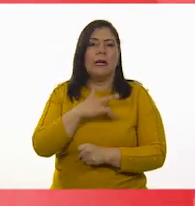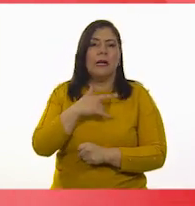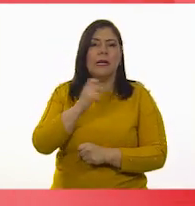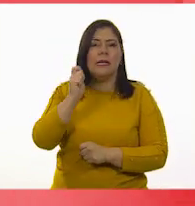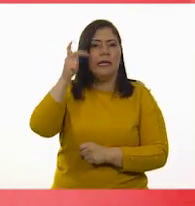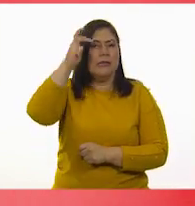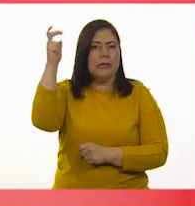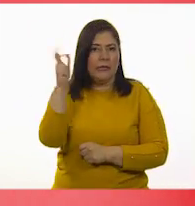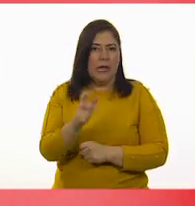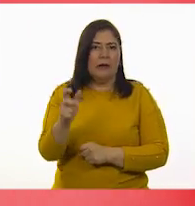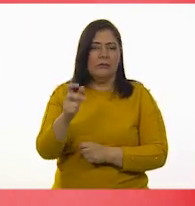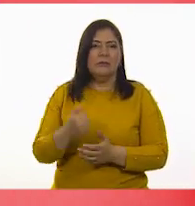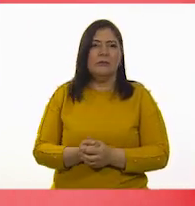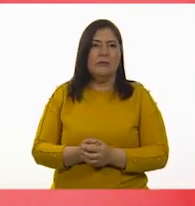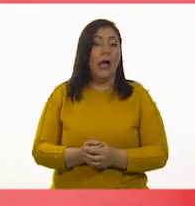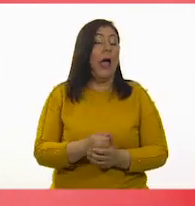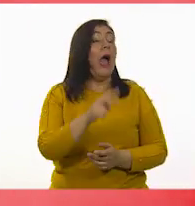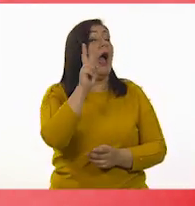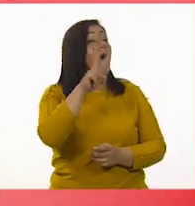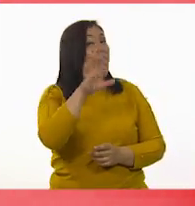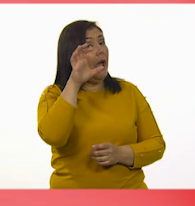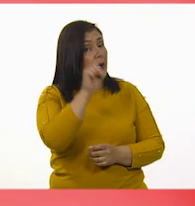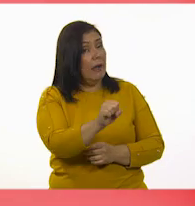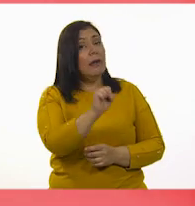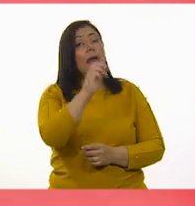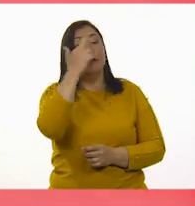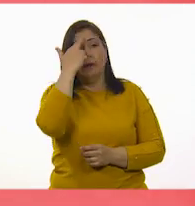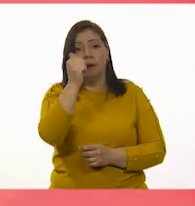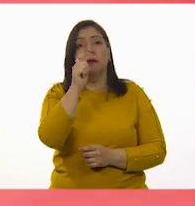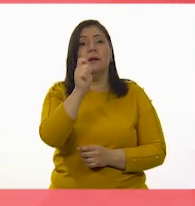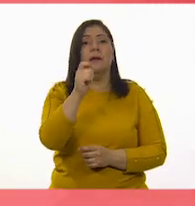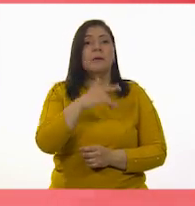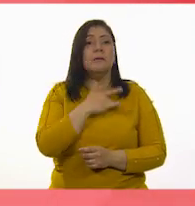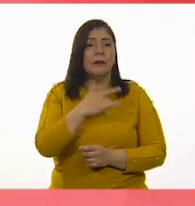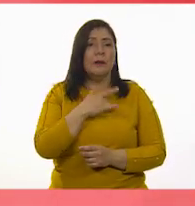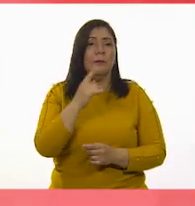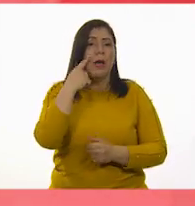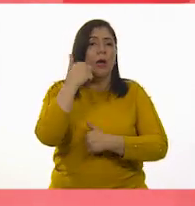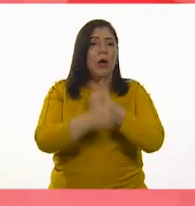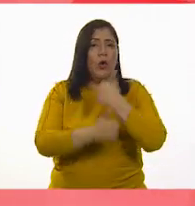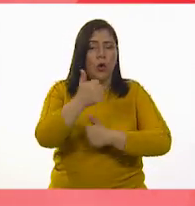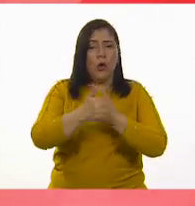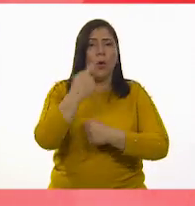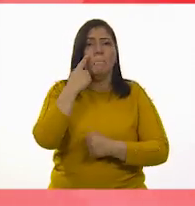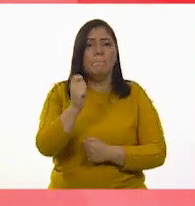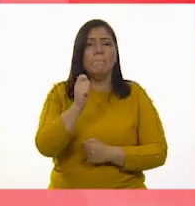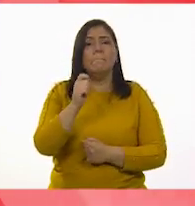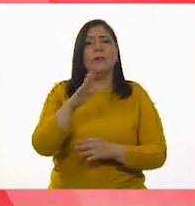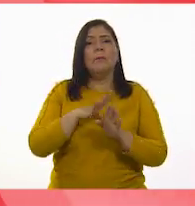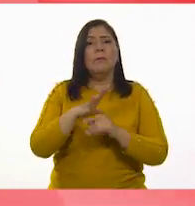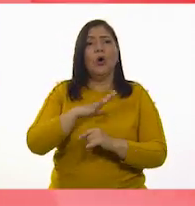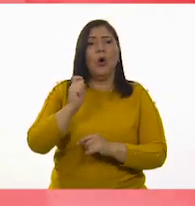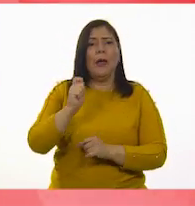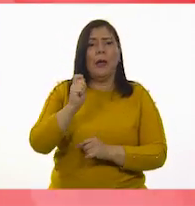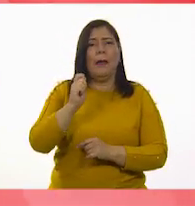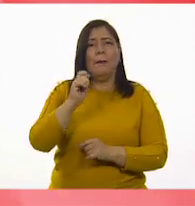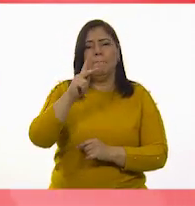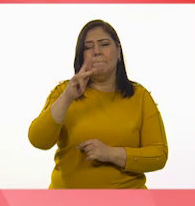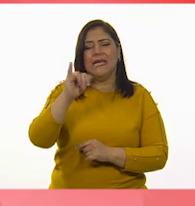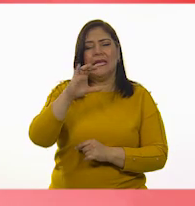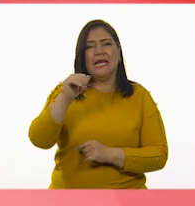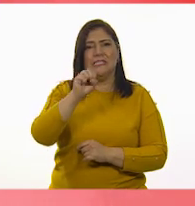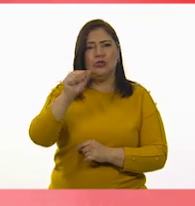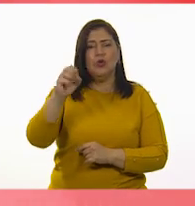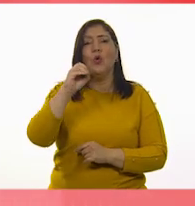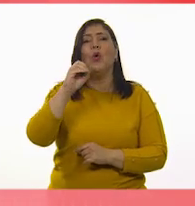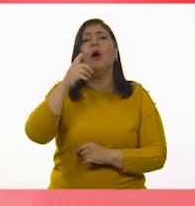Miguel Hidalgo y Costilla. Que, por cierto, compite en este programa con el pintor Pablo Picasso por el trofeo